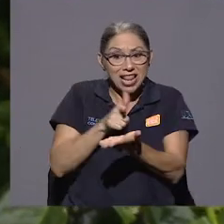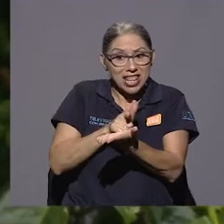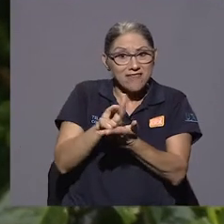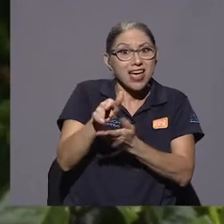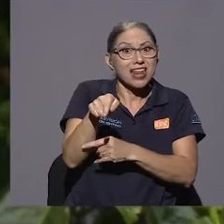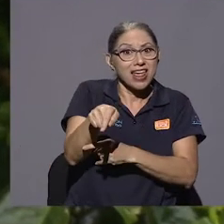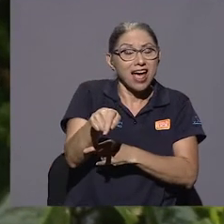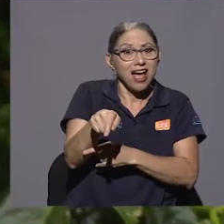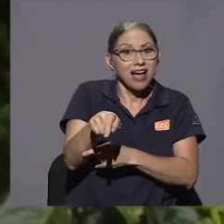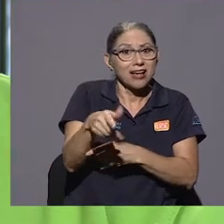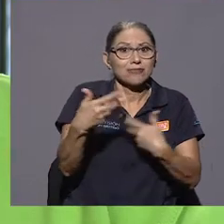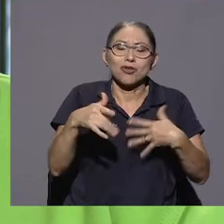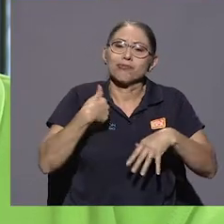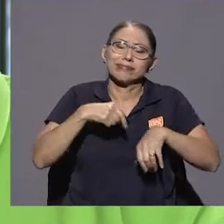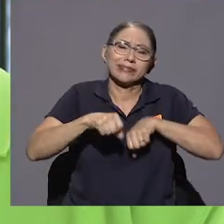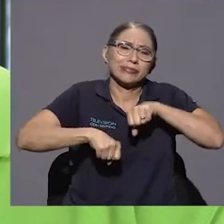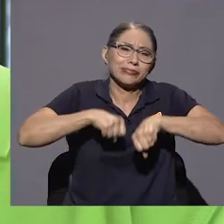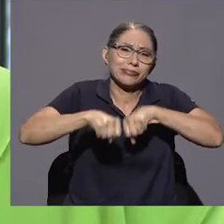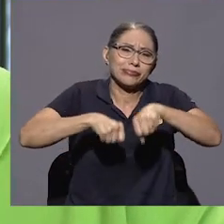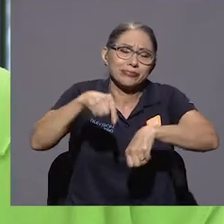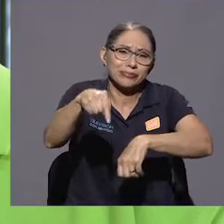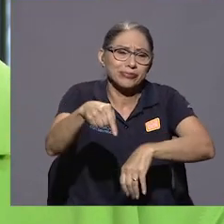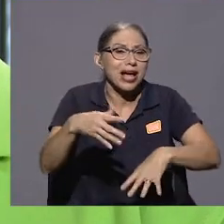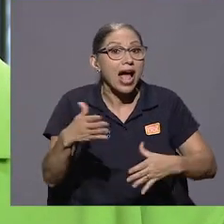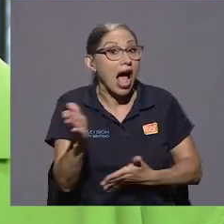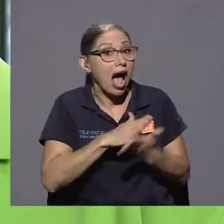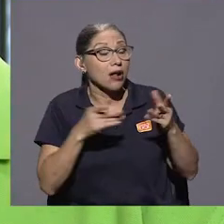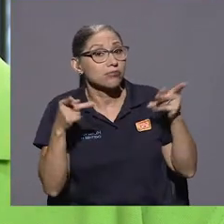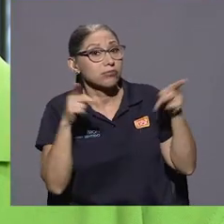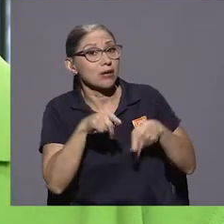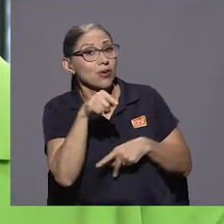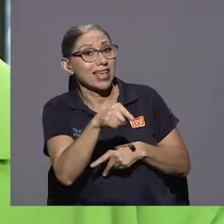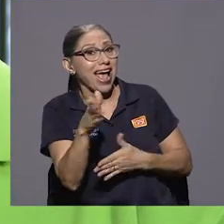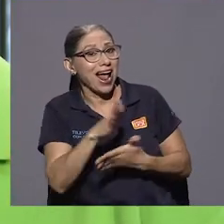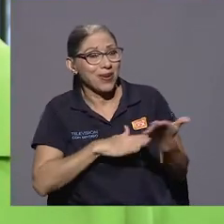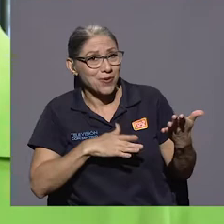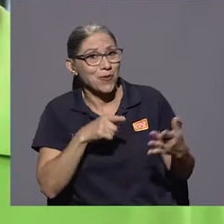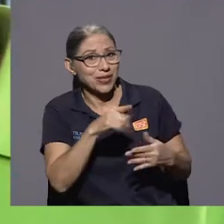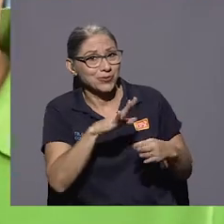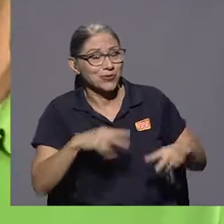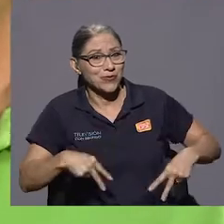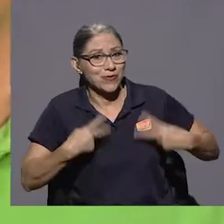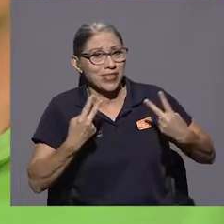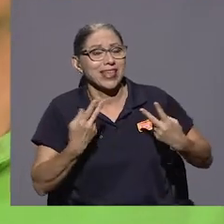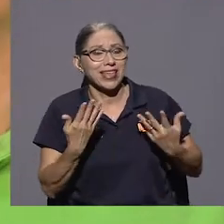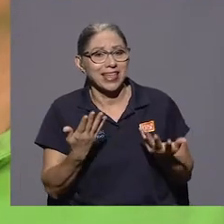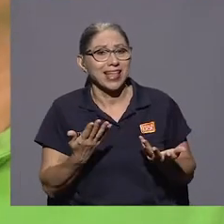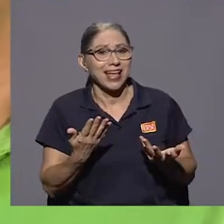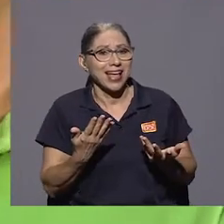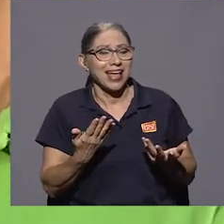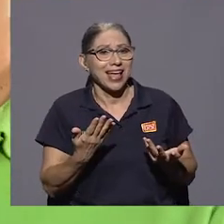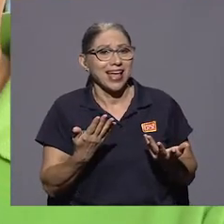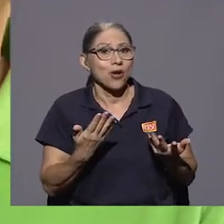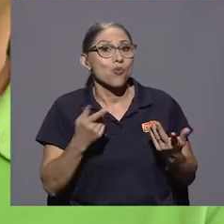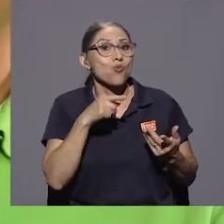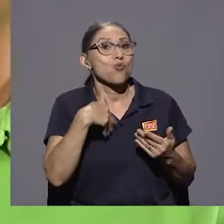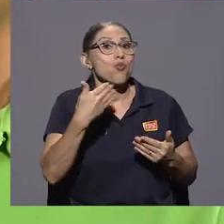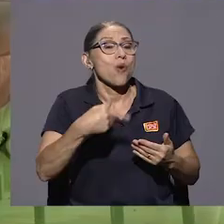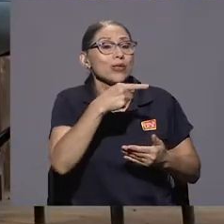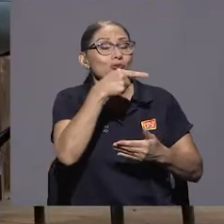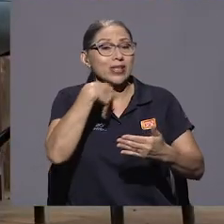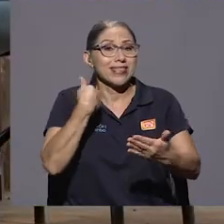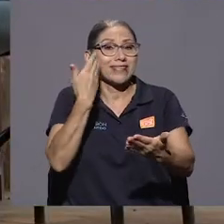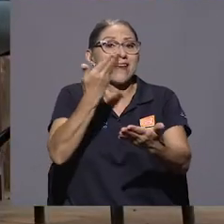mía. Hay un trance ahí muy, muy simpático en la vida de Edgar, que es la llegada a la